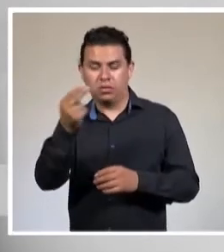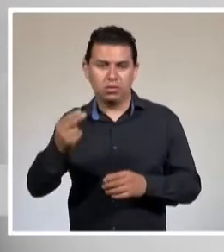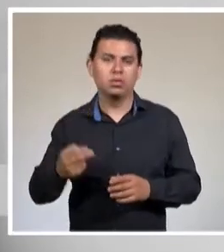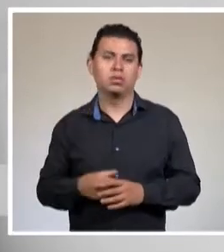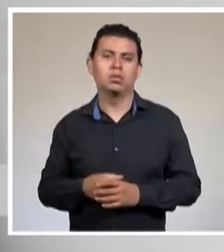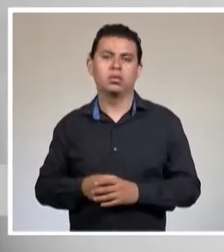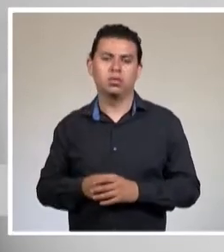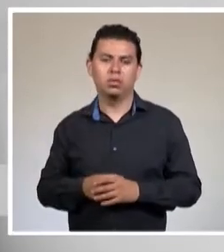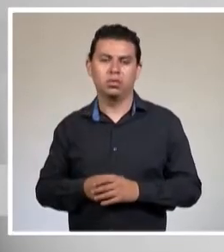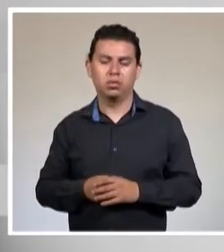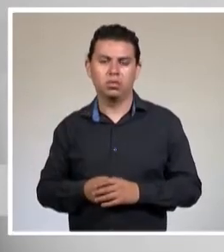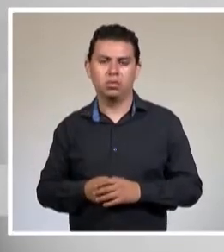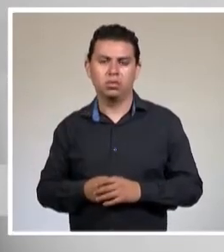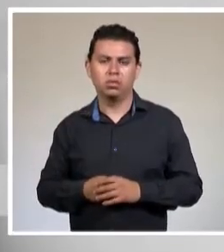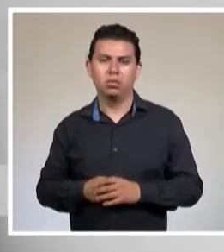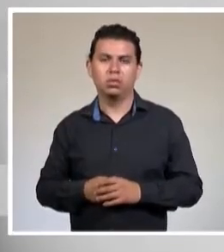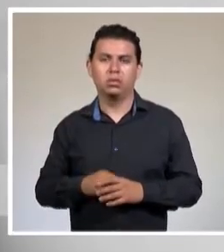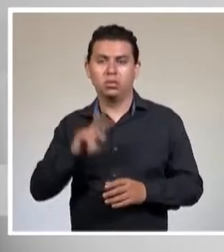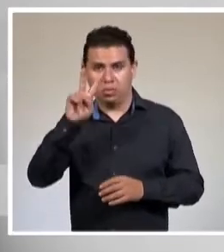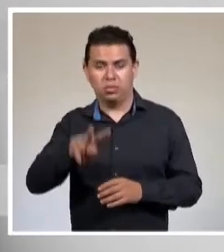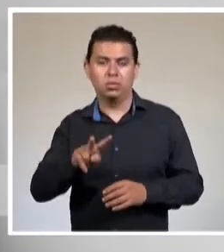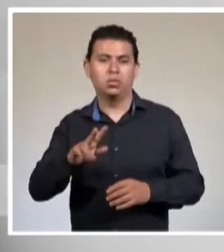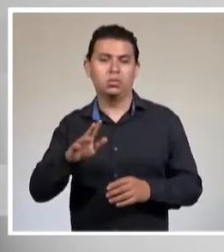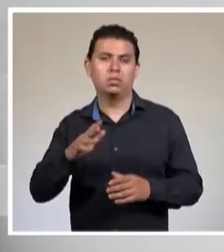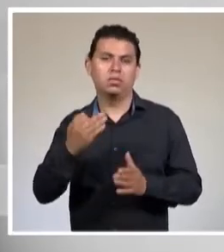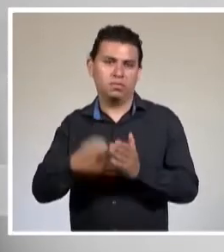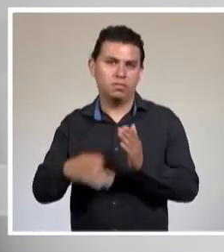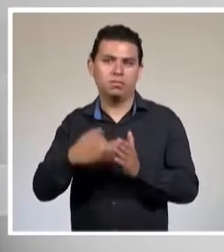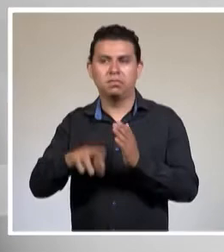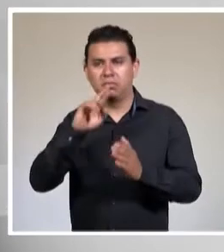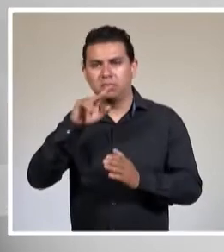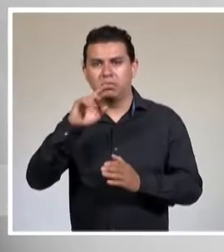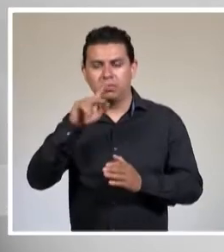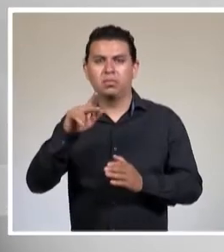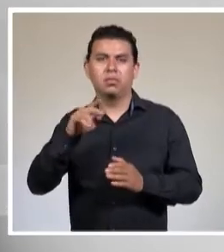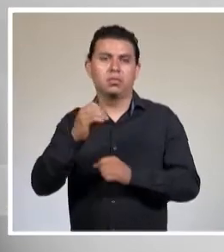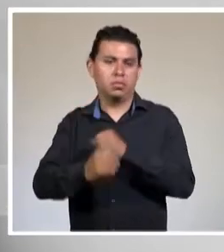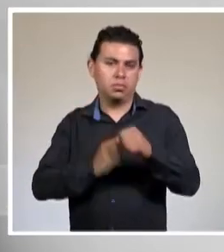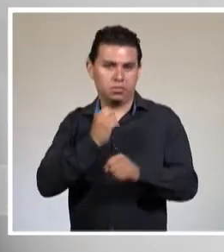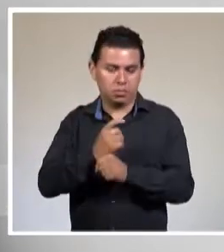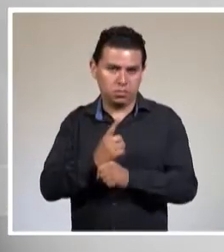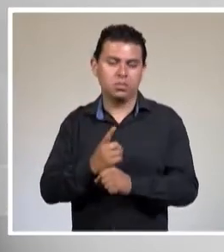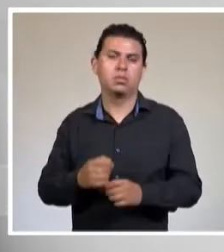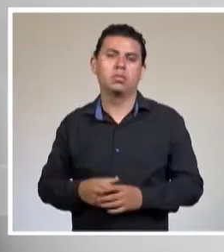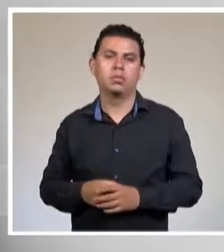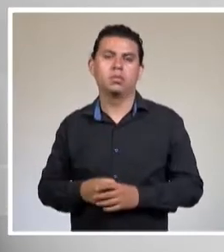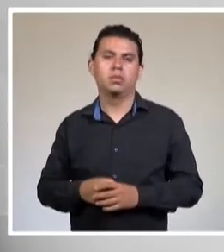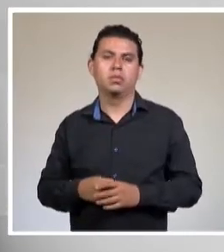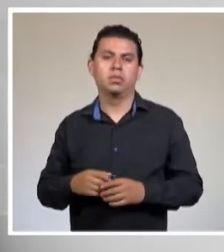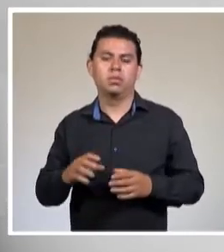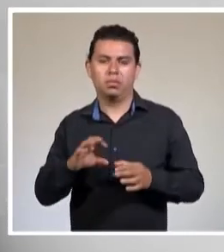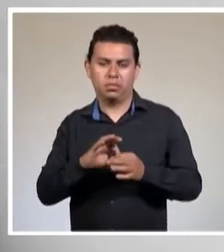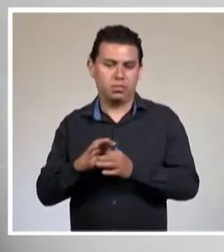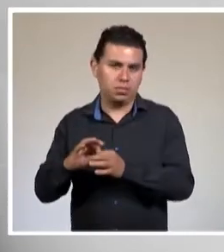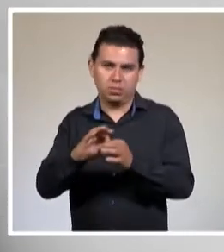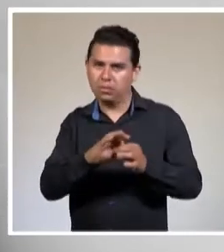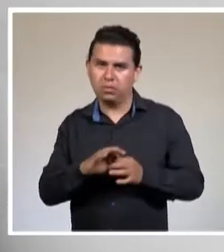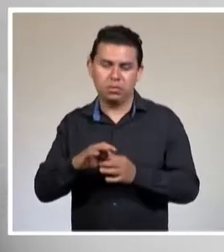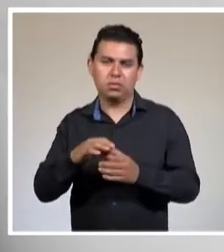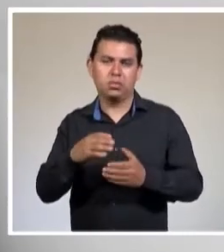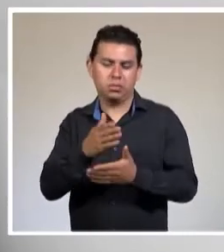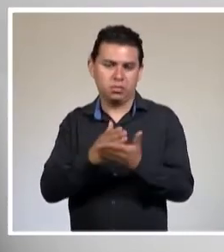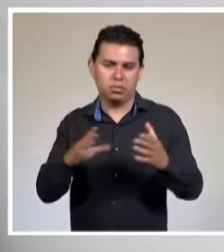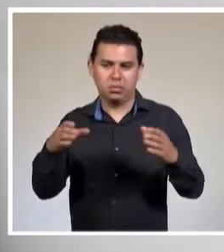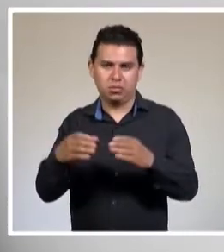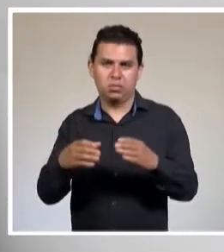también permite recordar que hacen falta mejorar las oportunidades de la mitad de la población de este país en